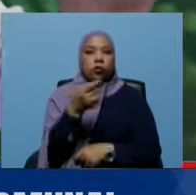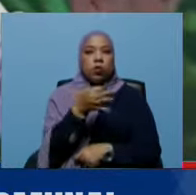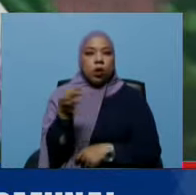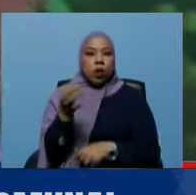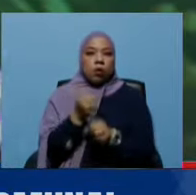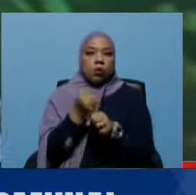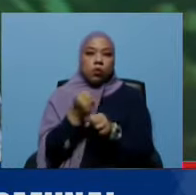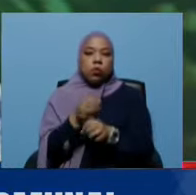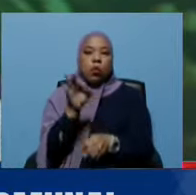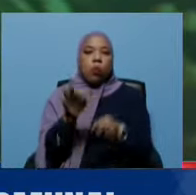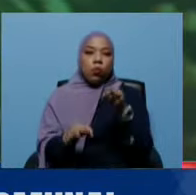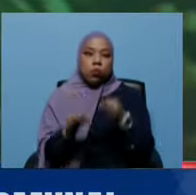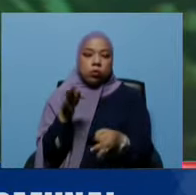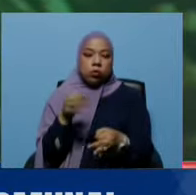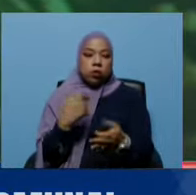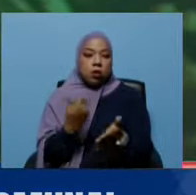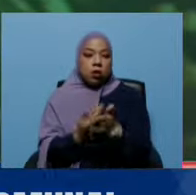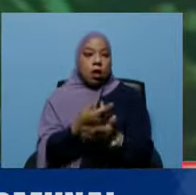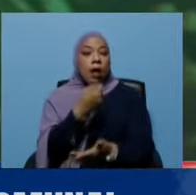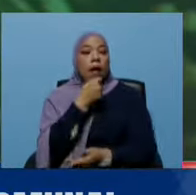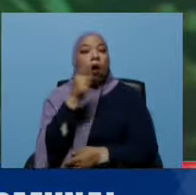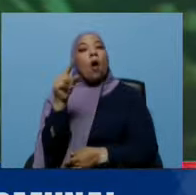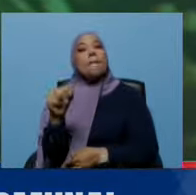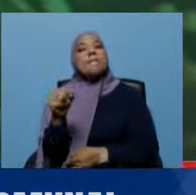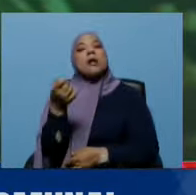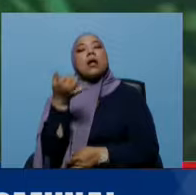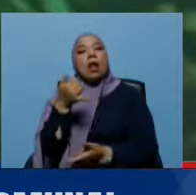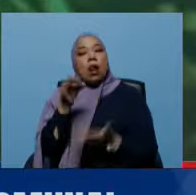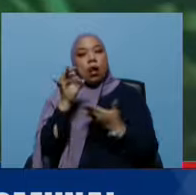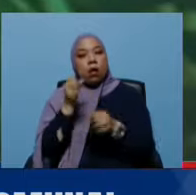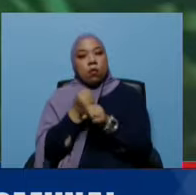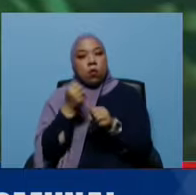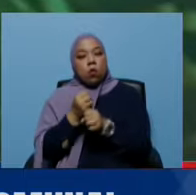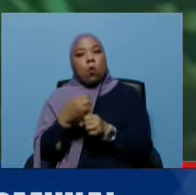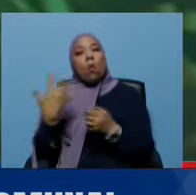correcto, justo, en justicia, y que le llegue con